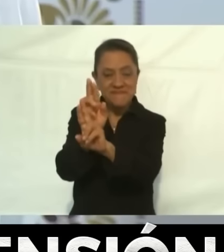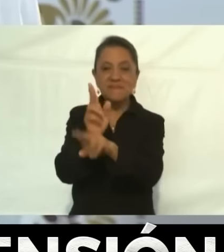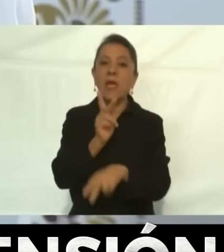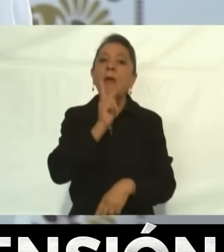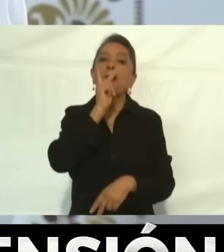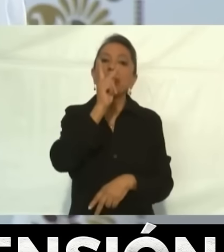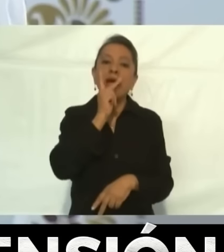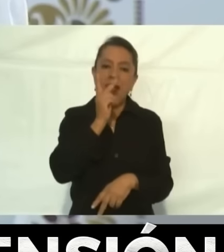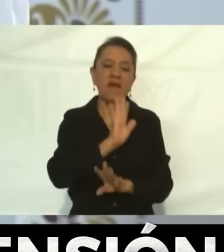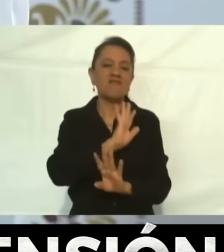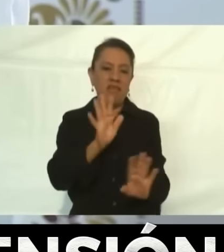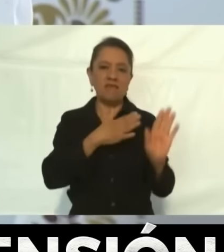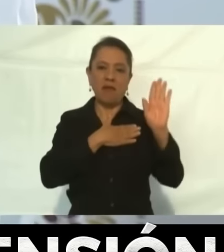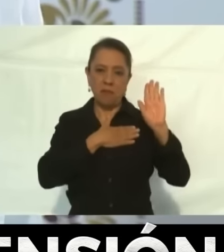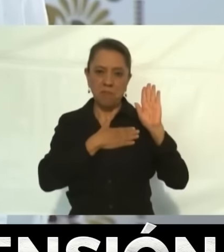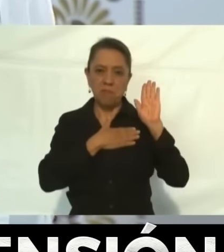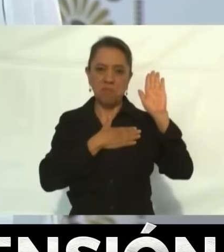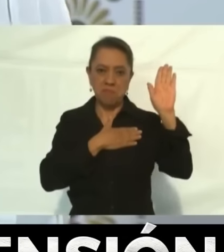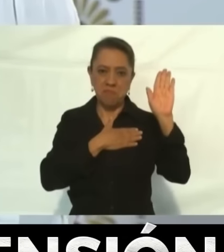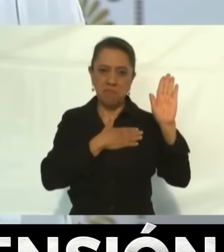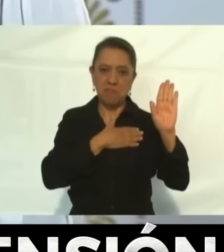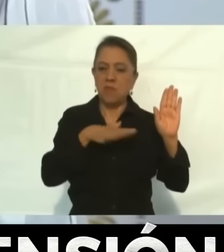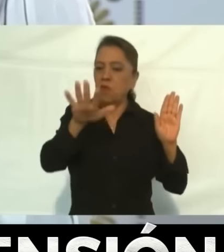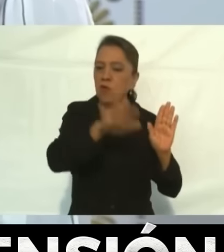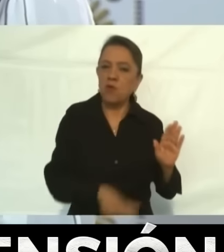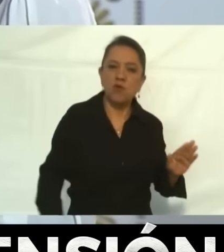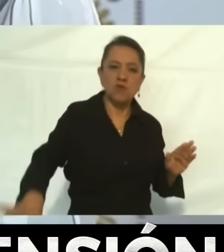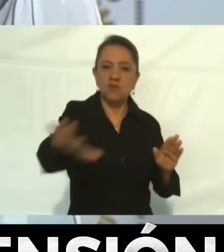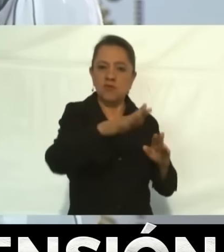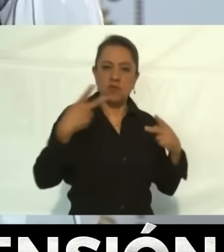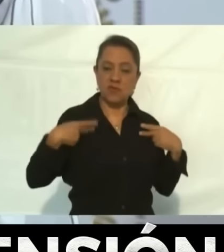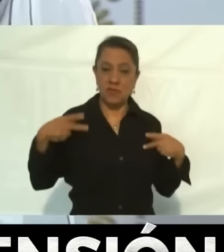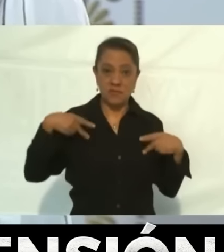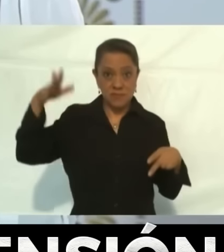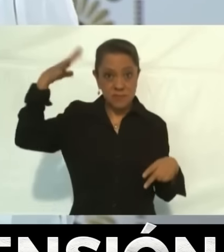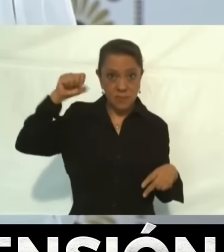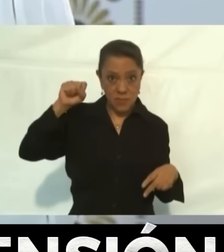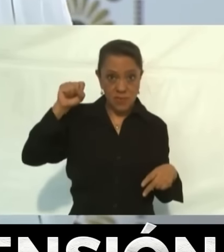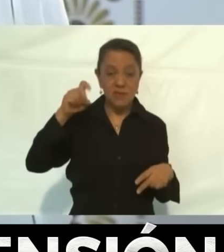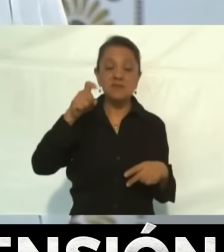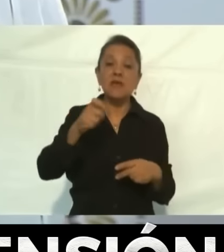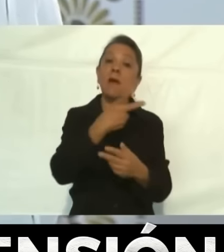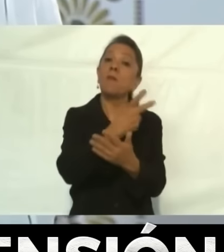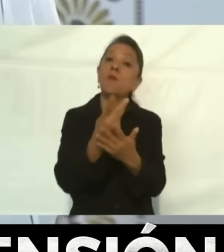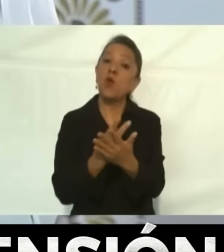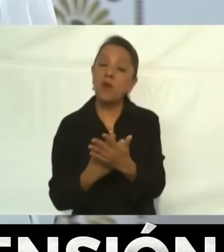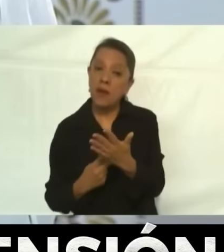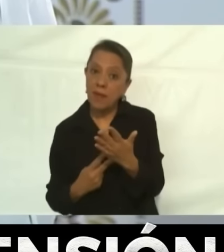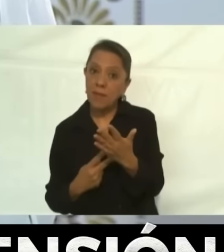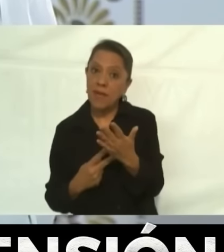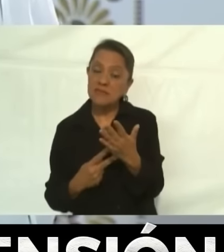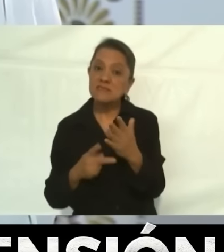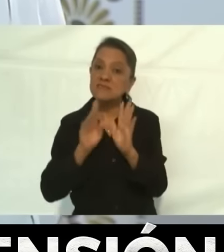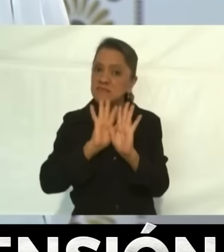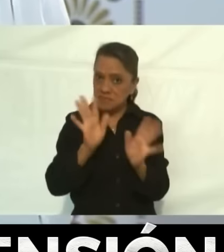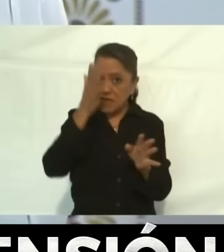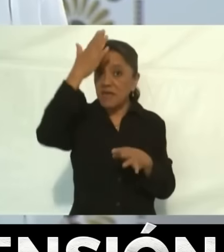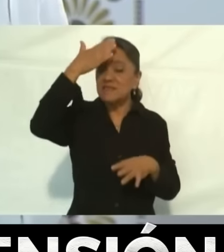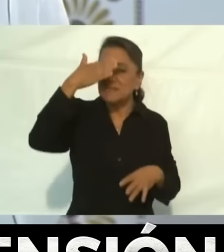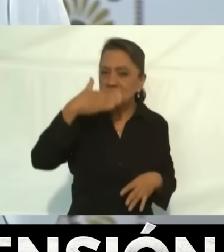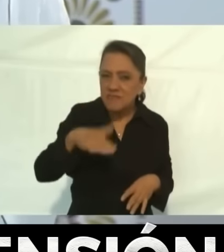ha empeñado con el pueblo. Los programas de bienestar, como ustedes saben, han sido